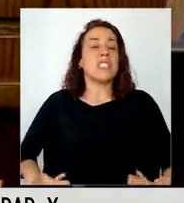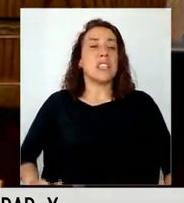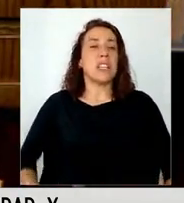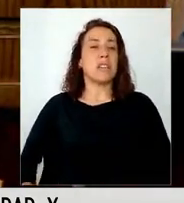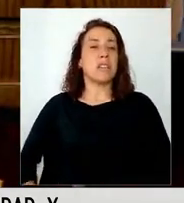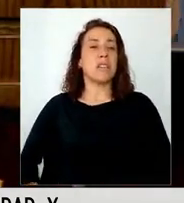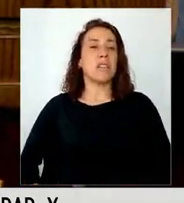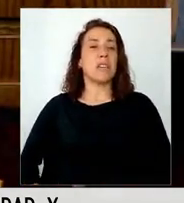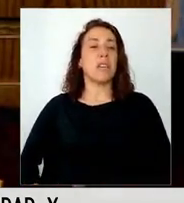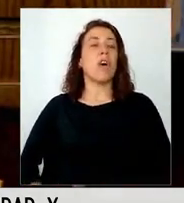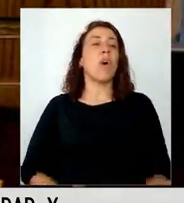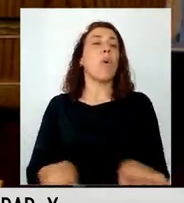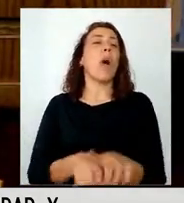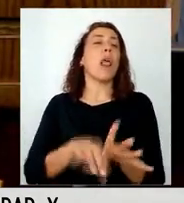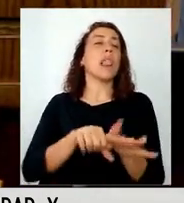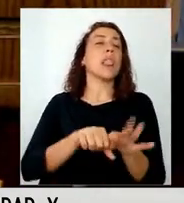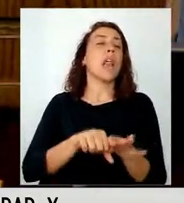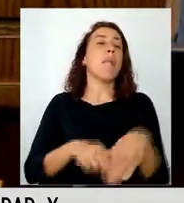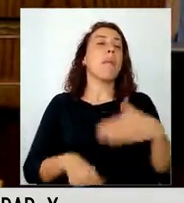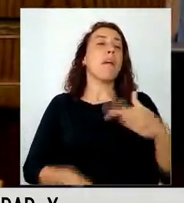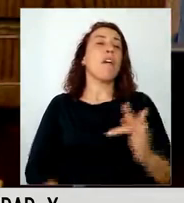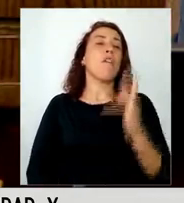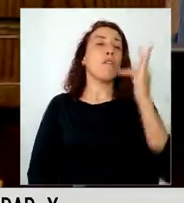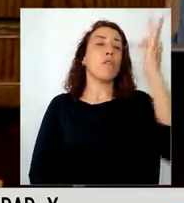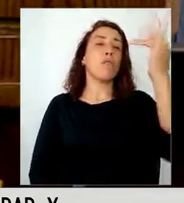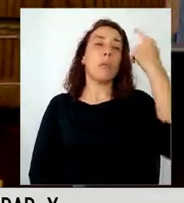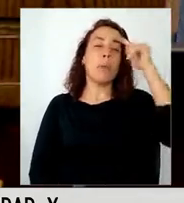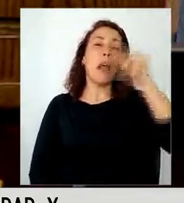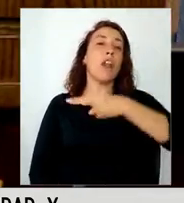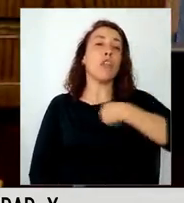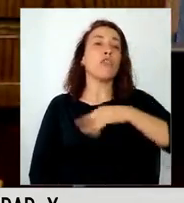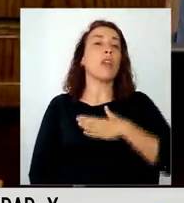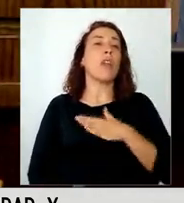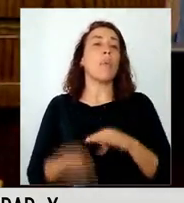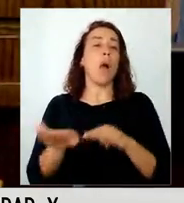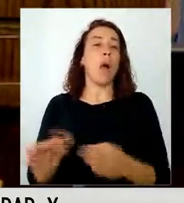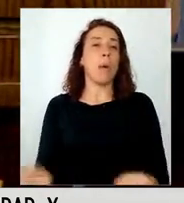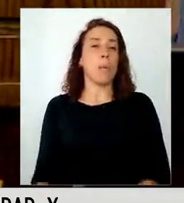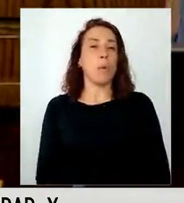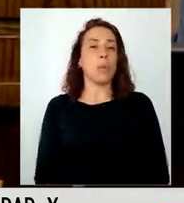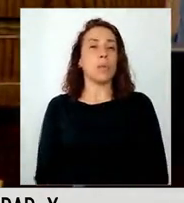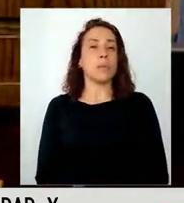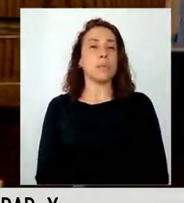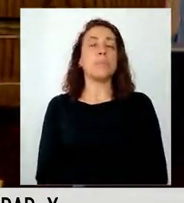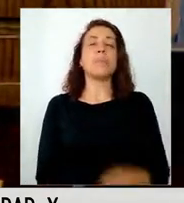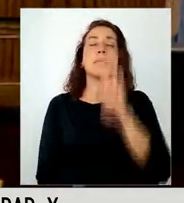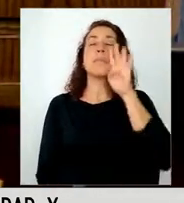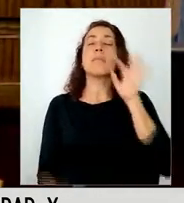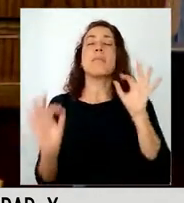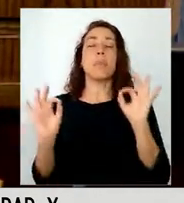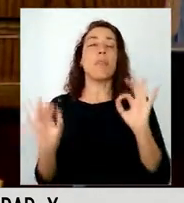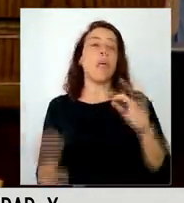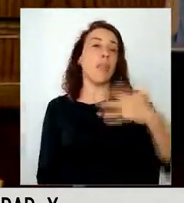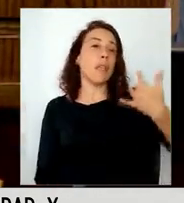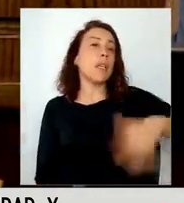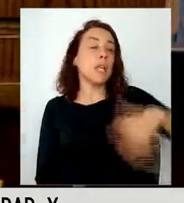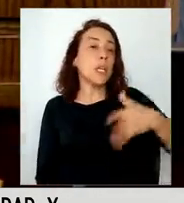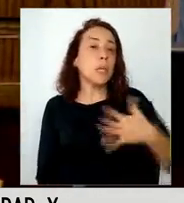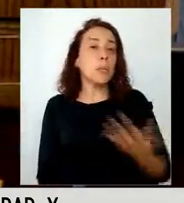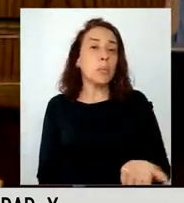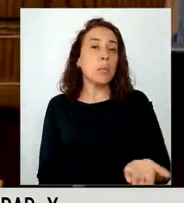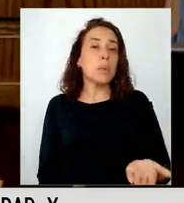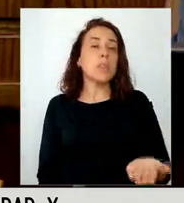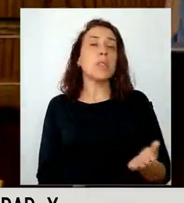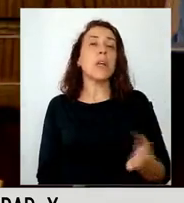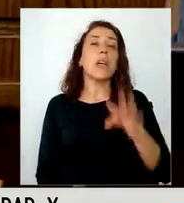en el tiempo para lo que queremos apoyar la probidad es muy importante la transparencia es